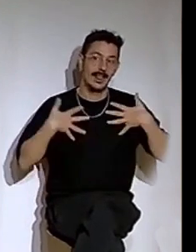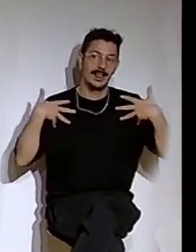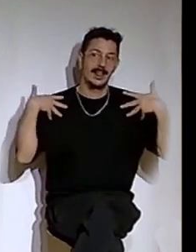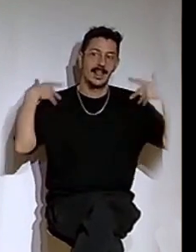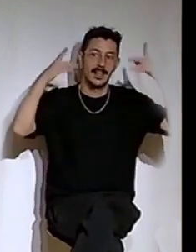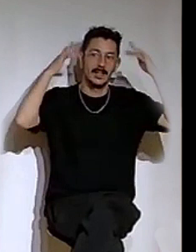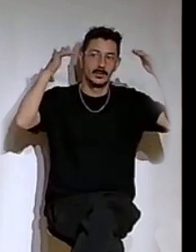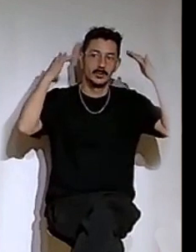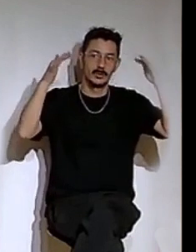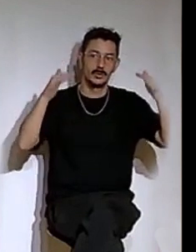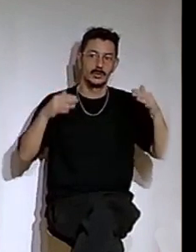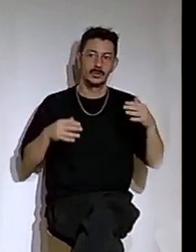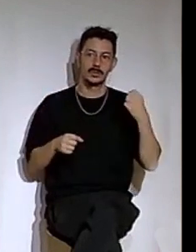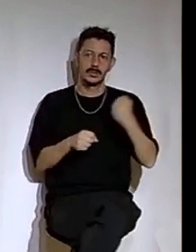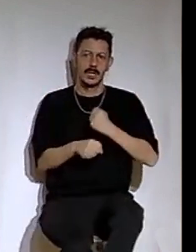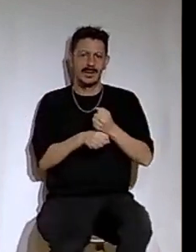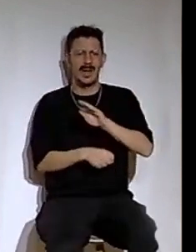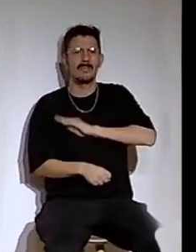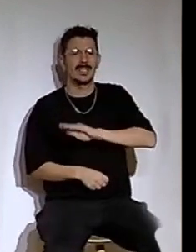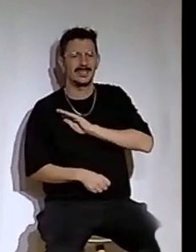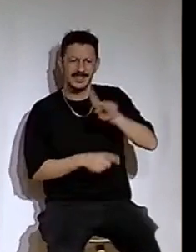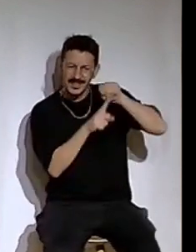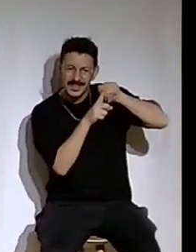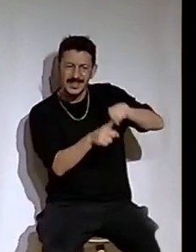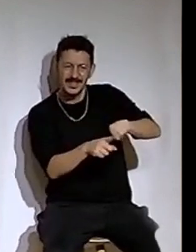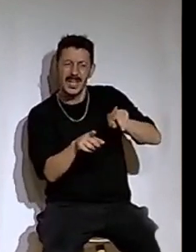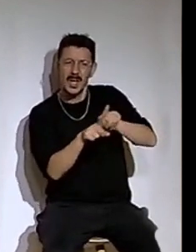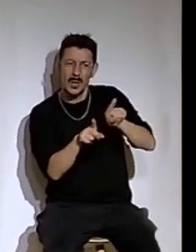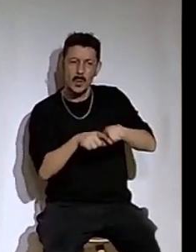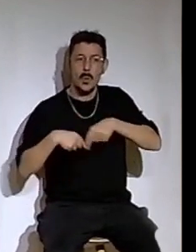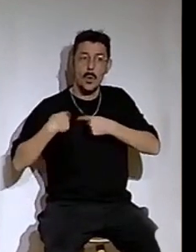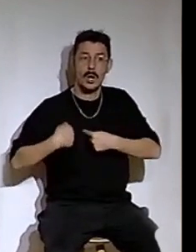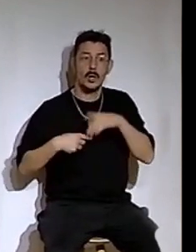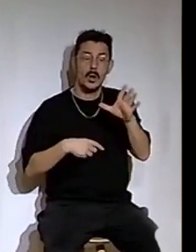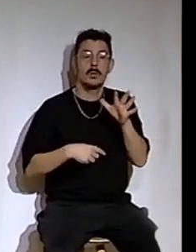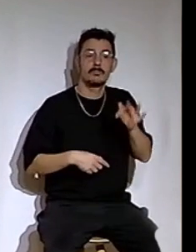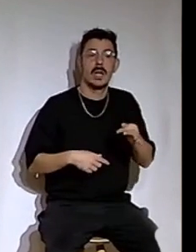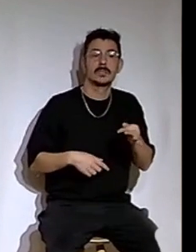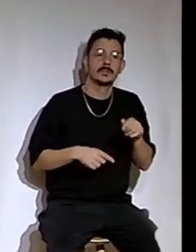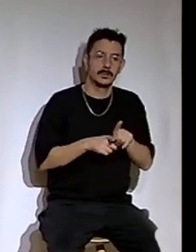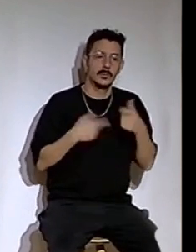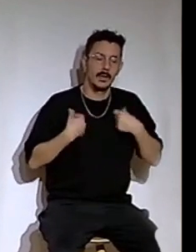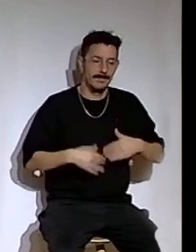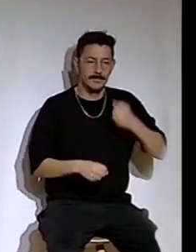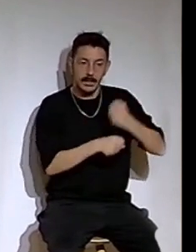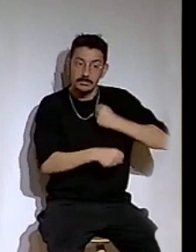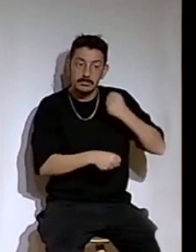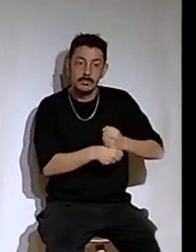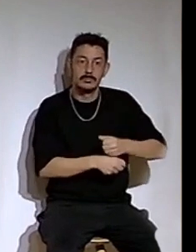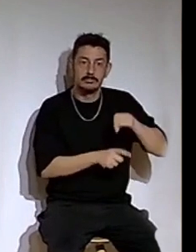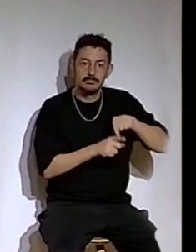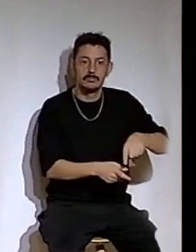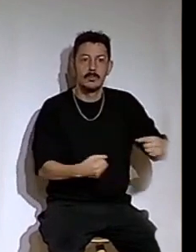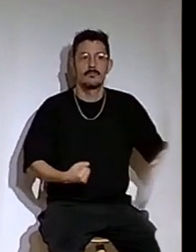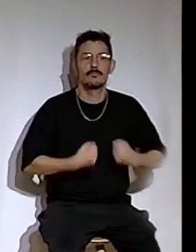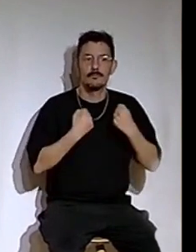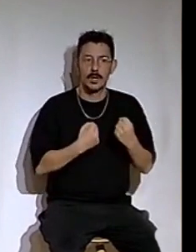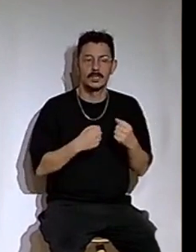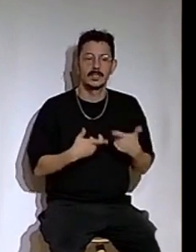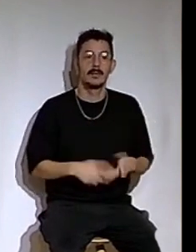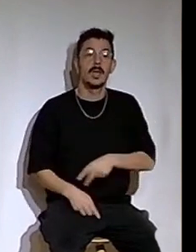el cor en que esta Expo y en aquetla en general y bueno Yo soy